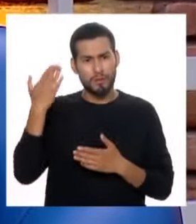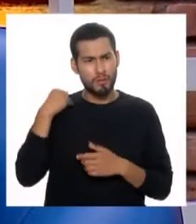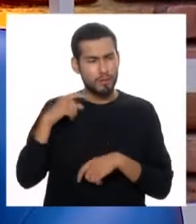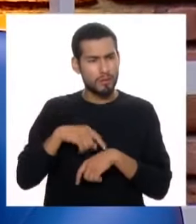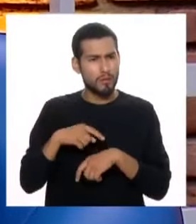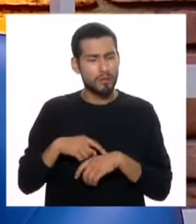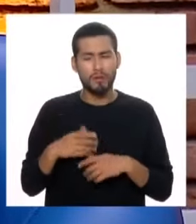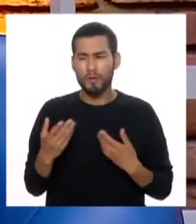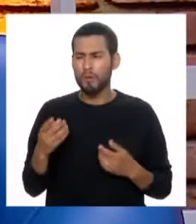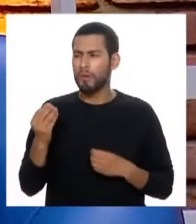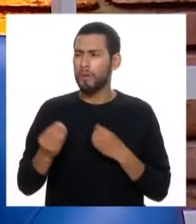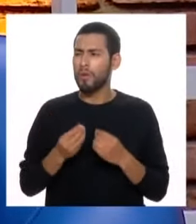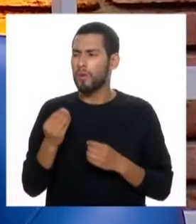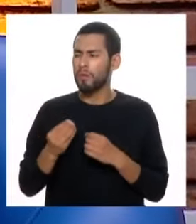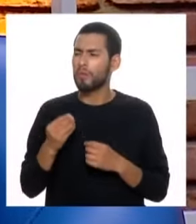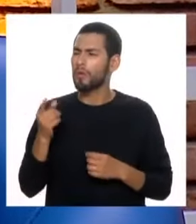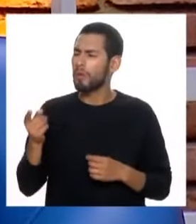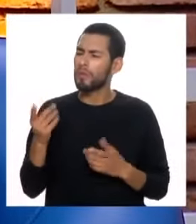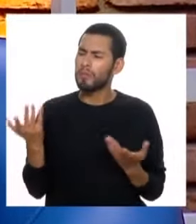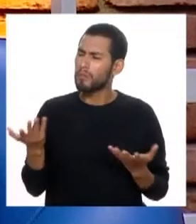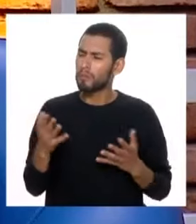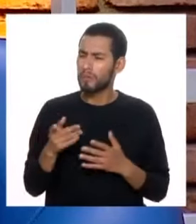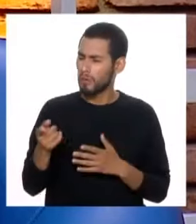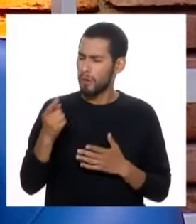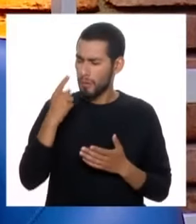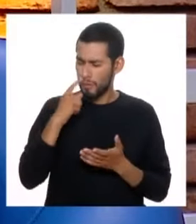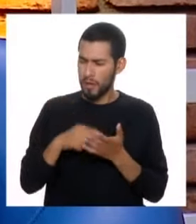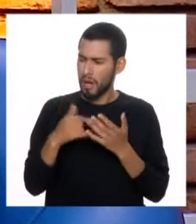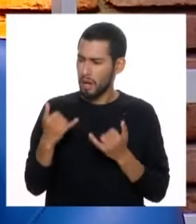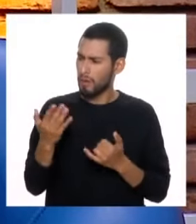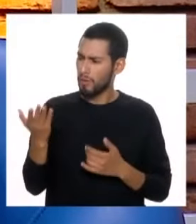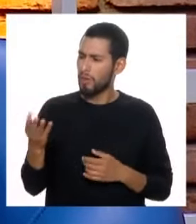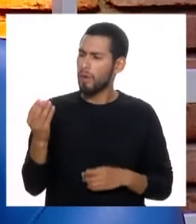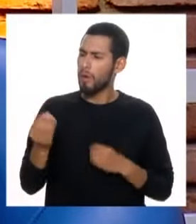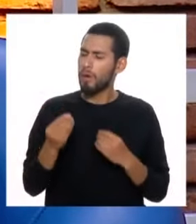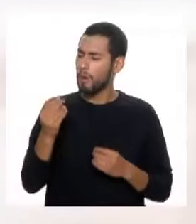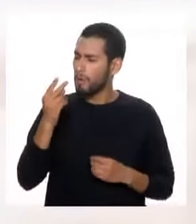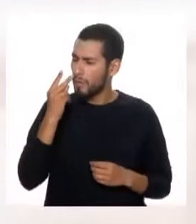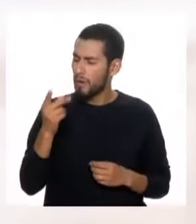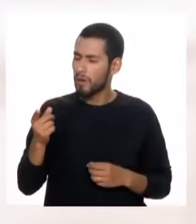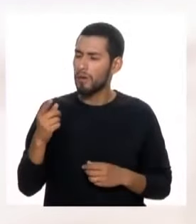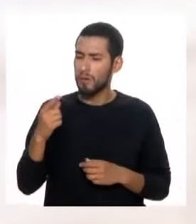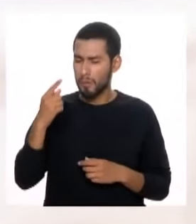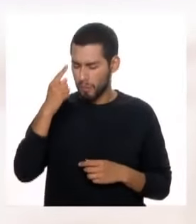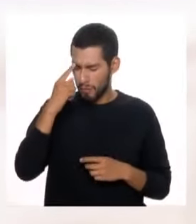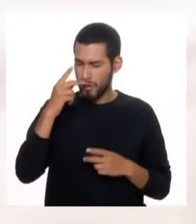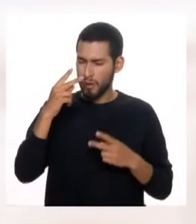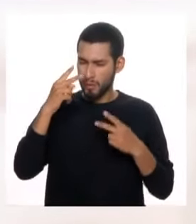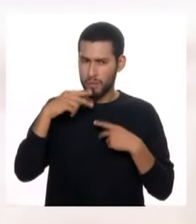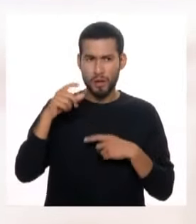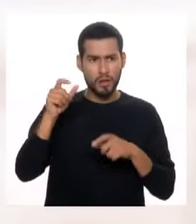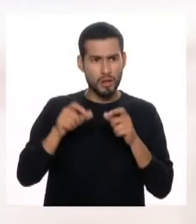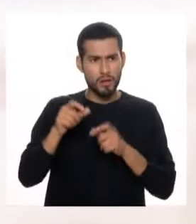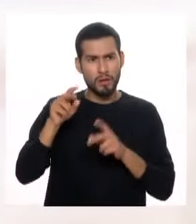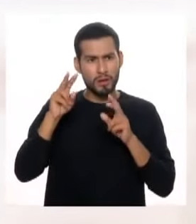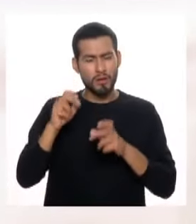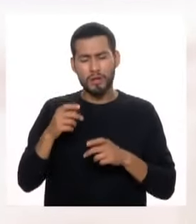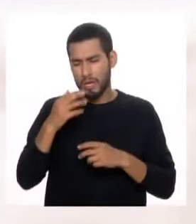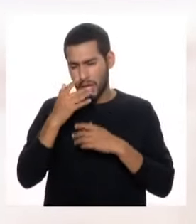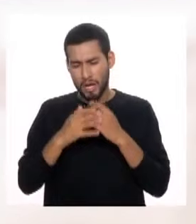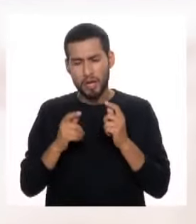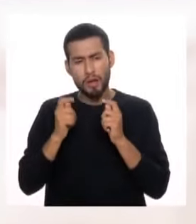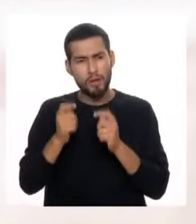tiempo. ¿Cómo así lo ves ahora tú? ¿Cómo ves la conciencia de la gente con el tema de noción de